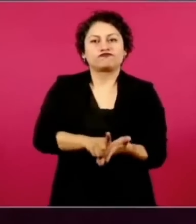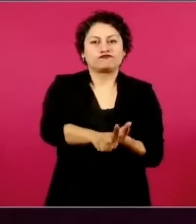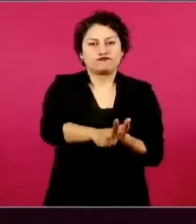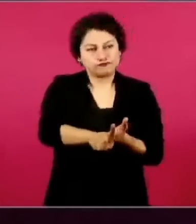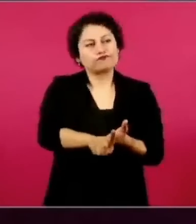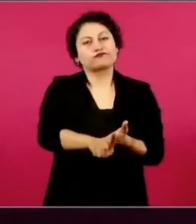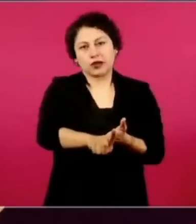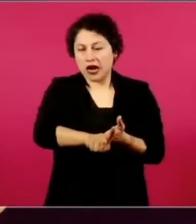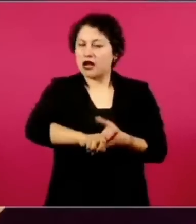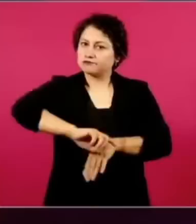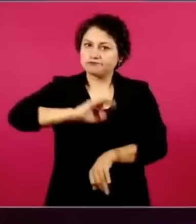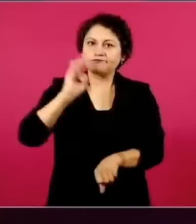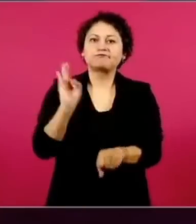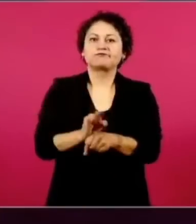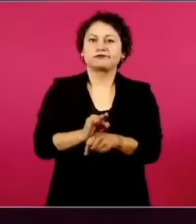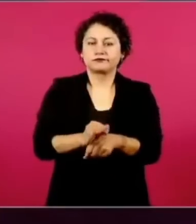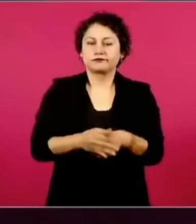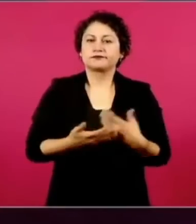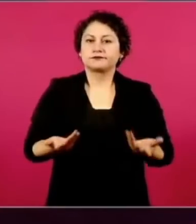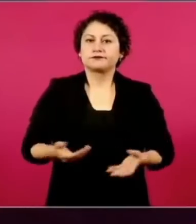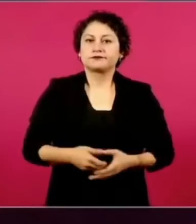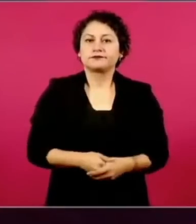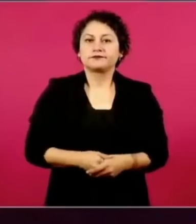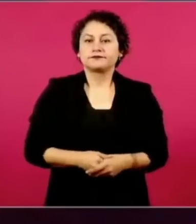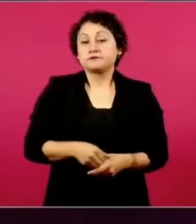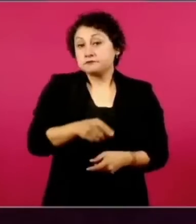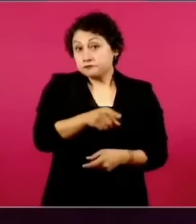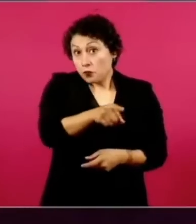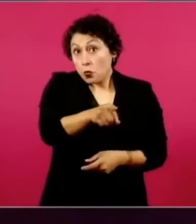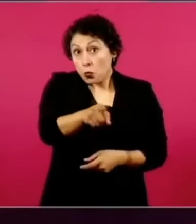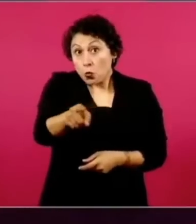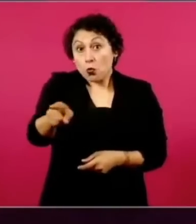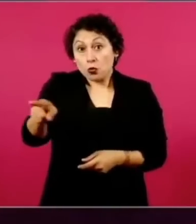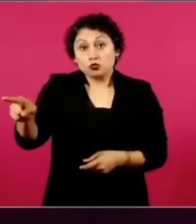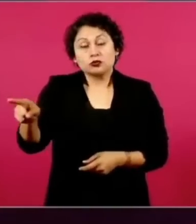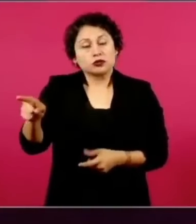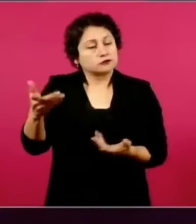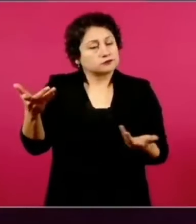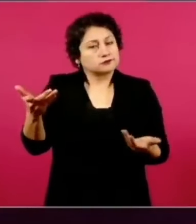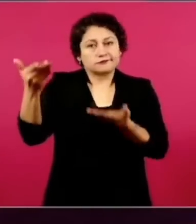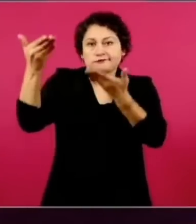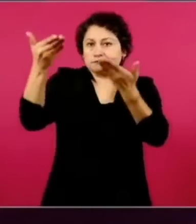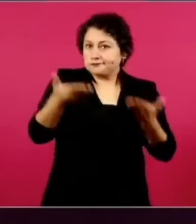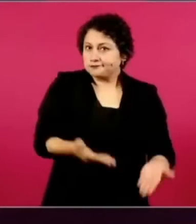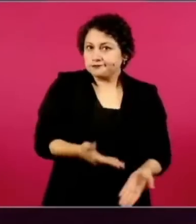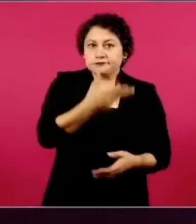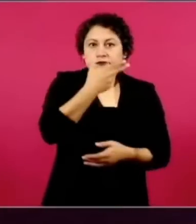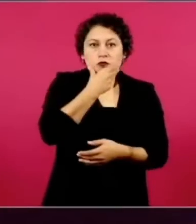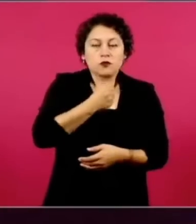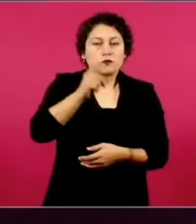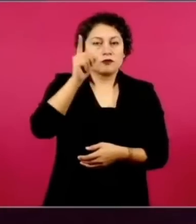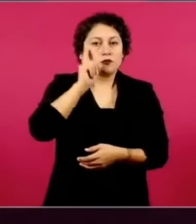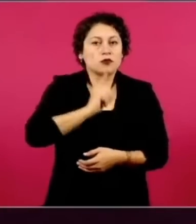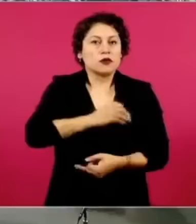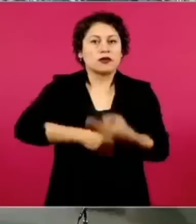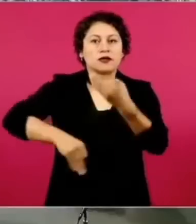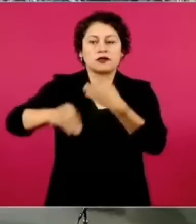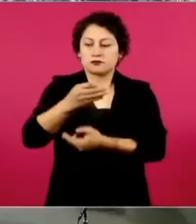Y son ustedes, repito, bienvenidas, bienvenidos aquí